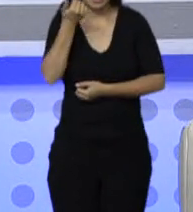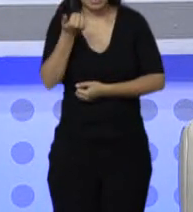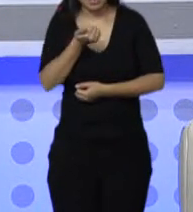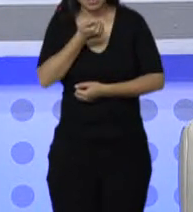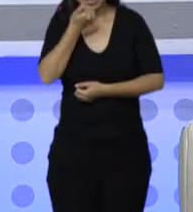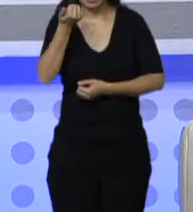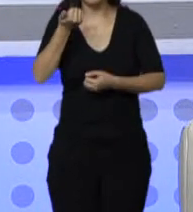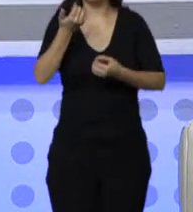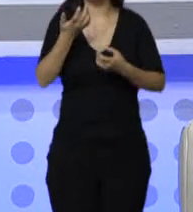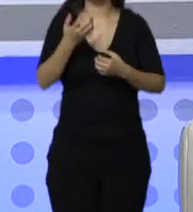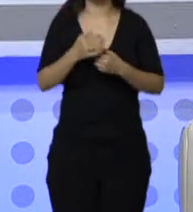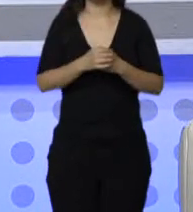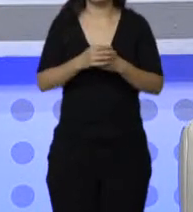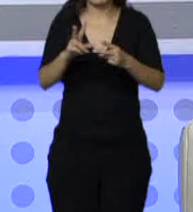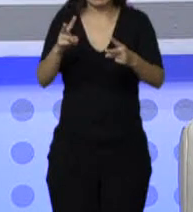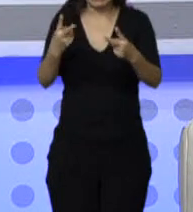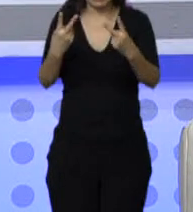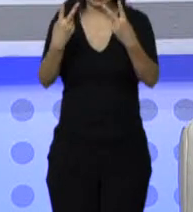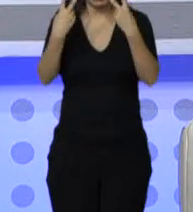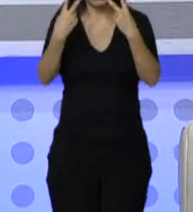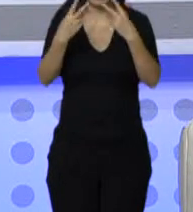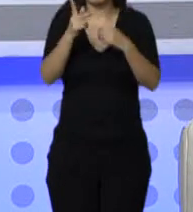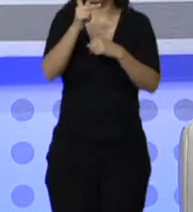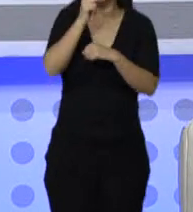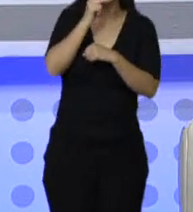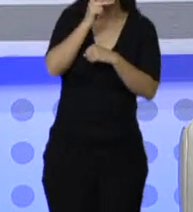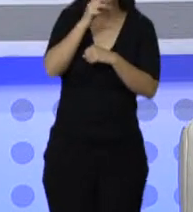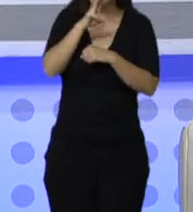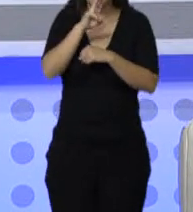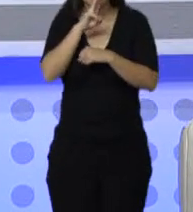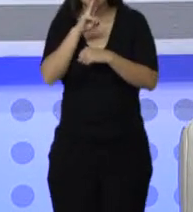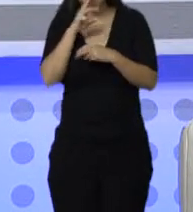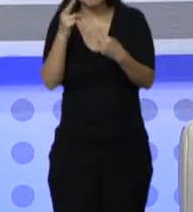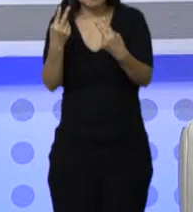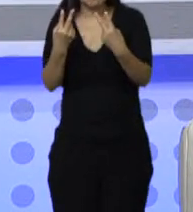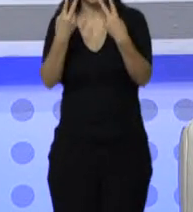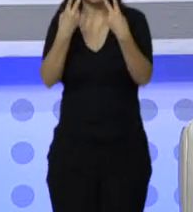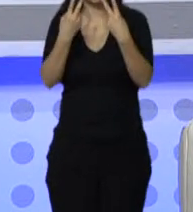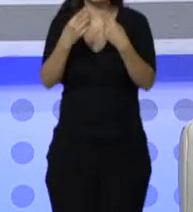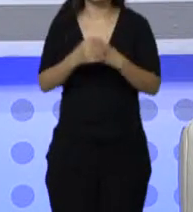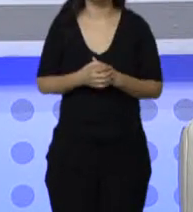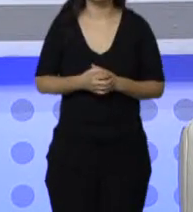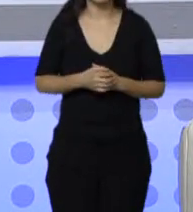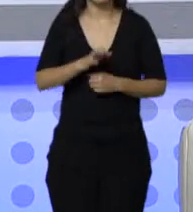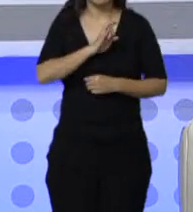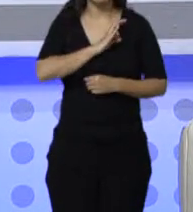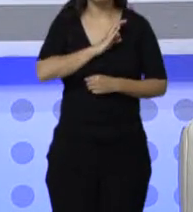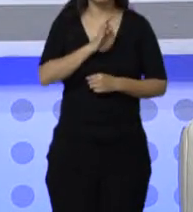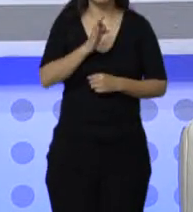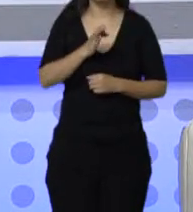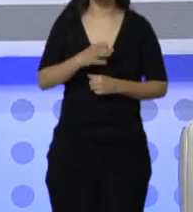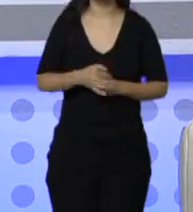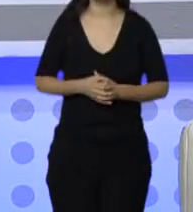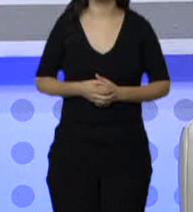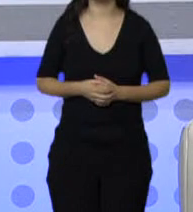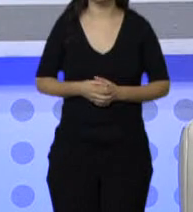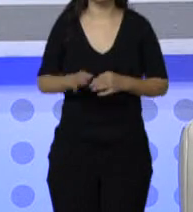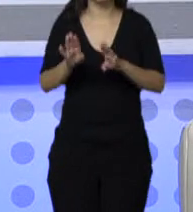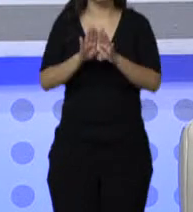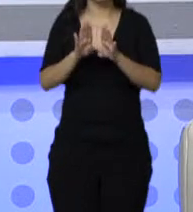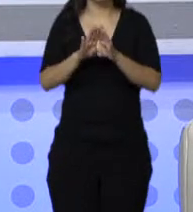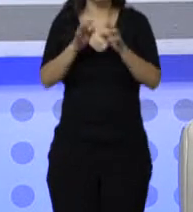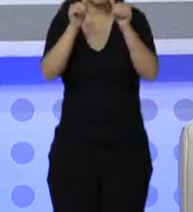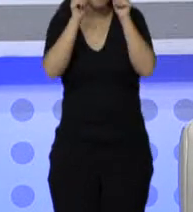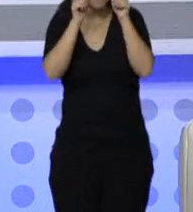educativa que nos sigue a través de los padres de familia en nuestras emisiones puedan sacar provecho al punto de vista